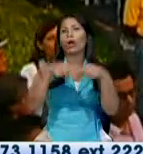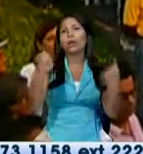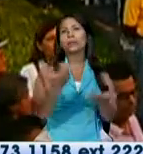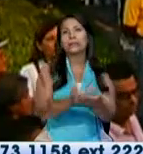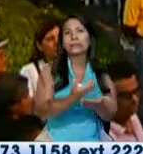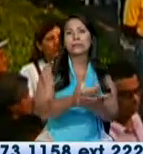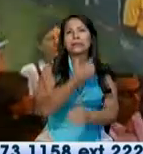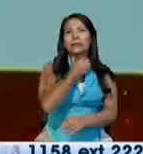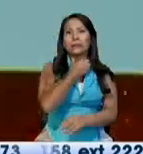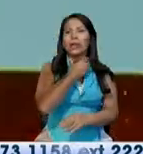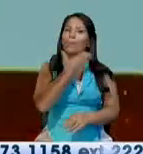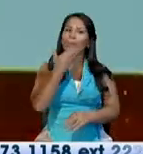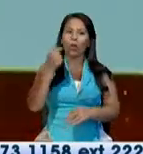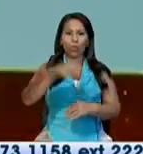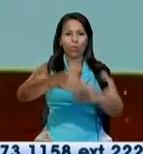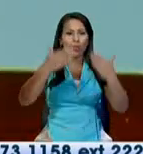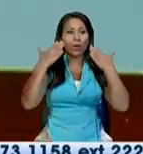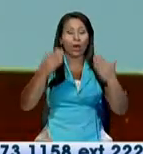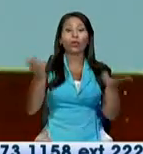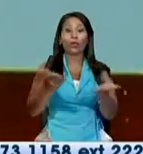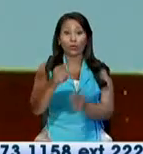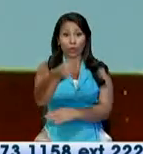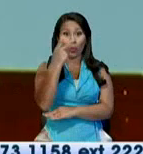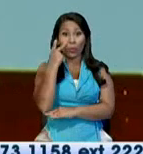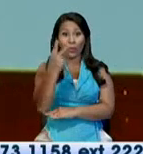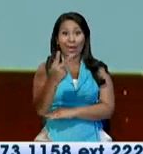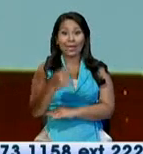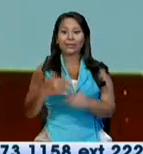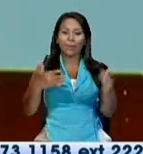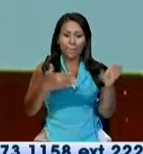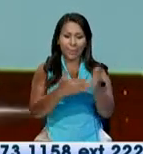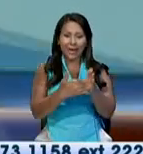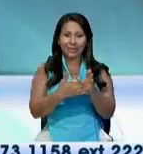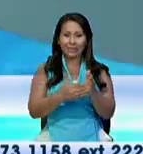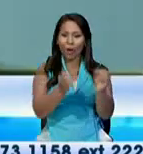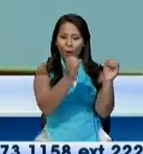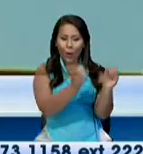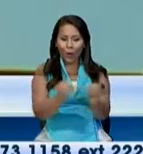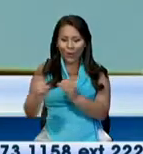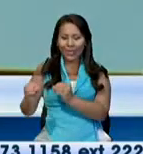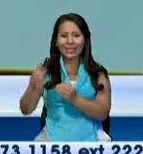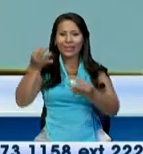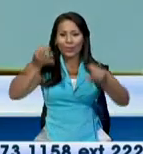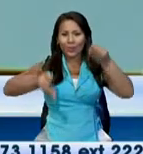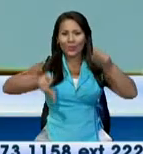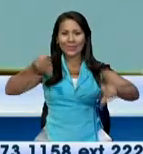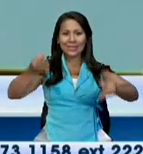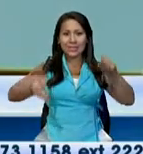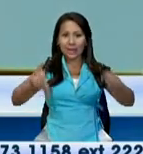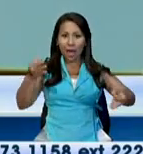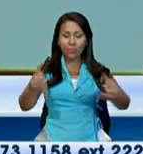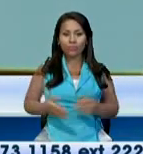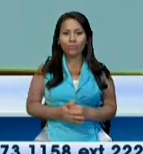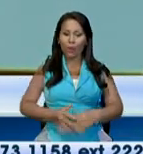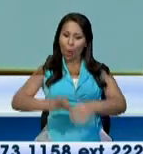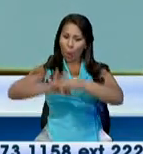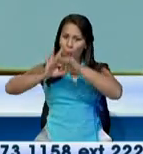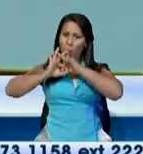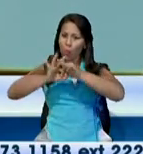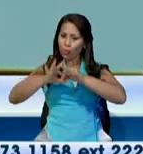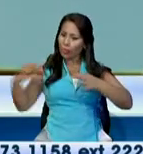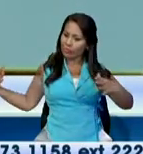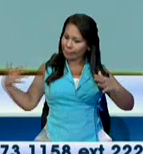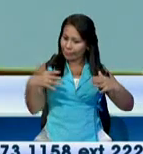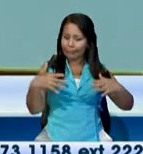a Guayaquil. Donde veas paz, orden y justicia juntos